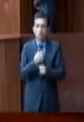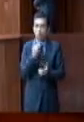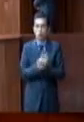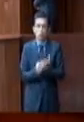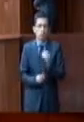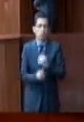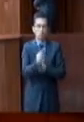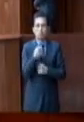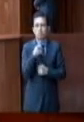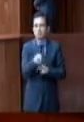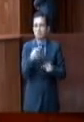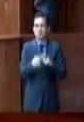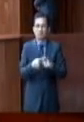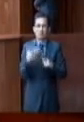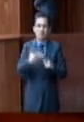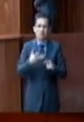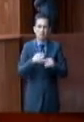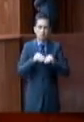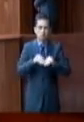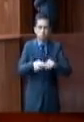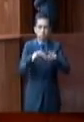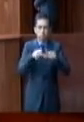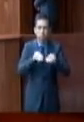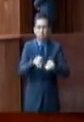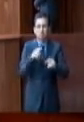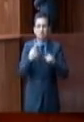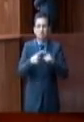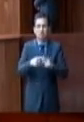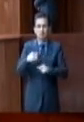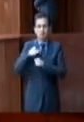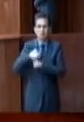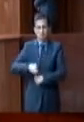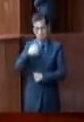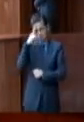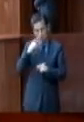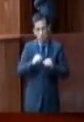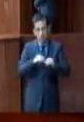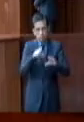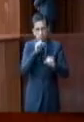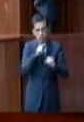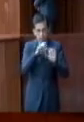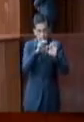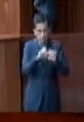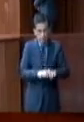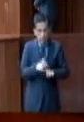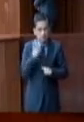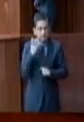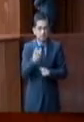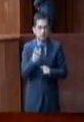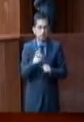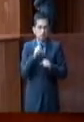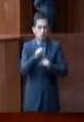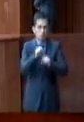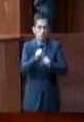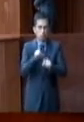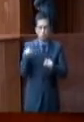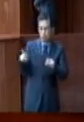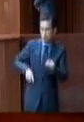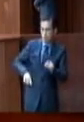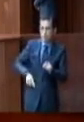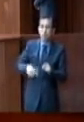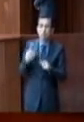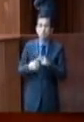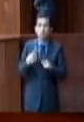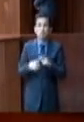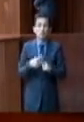atribuye al ente que publica al encargado de la difusión y de la publicación de estos logros gubernamentales y que en este